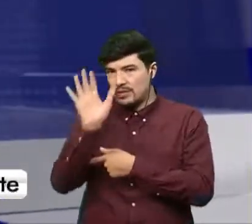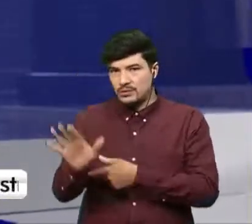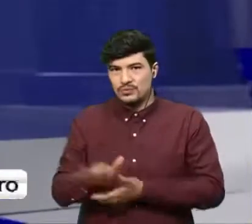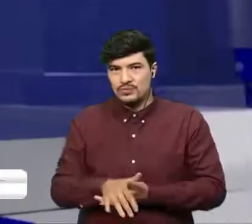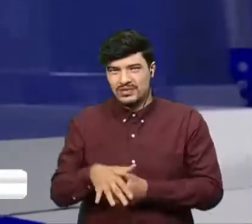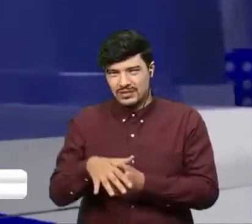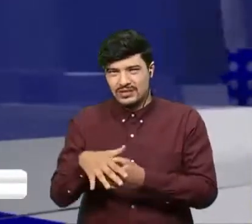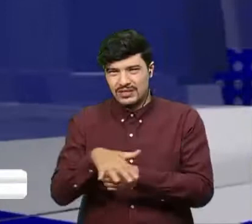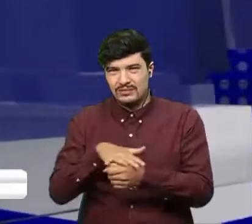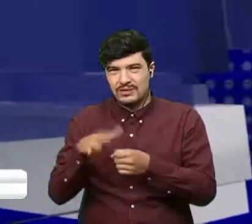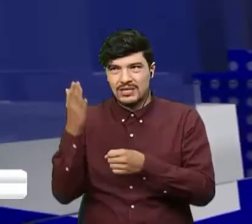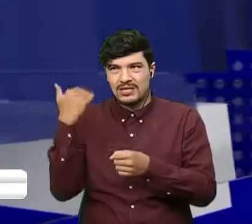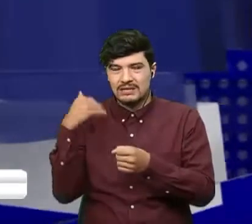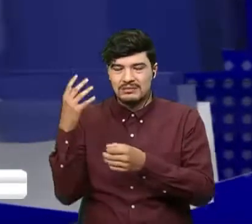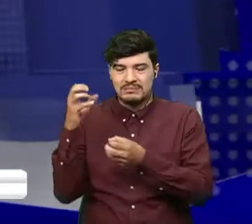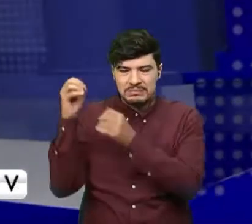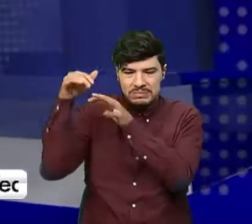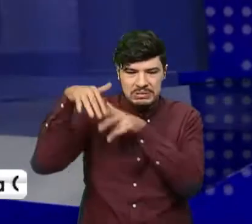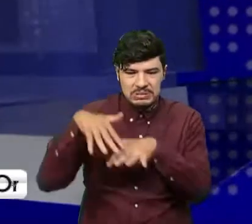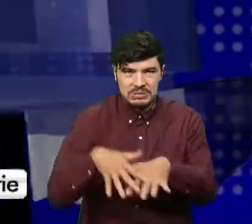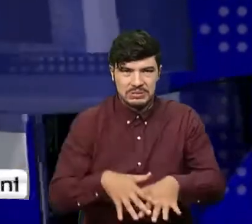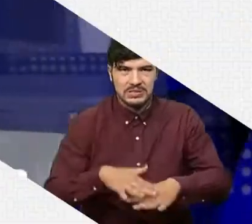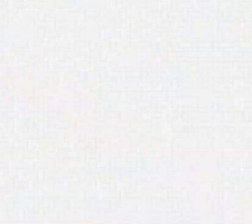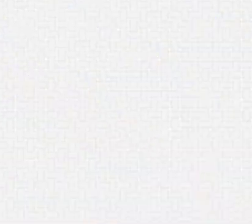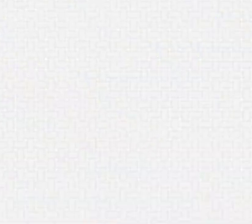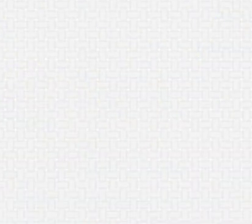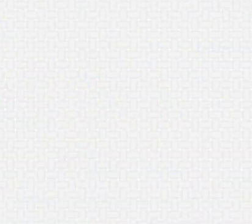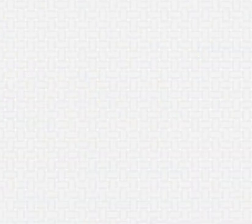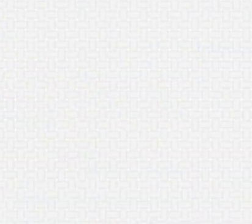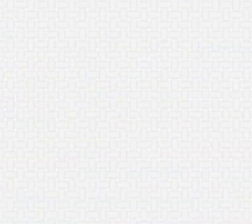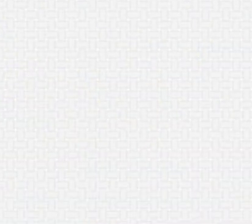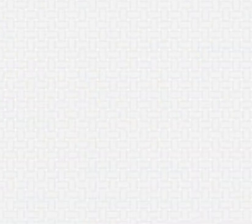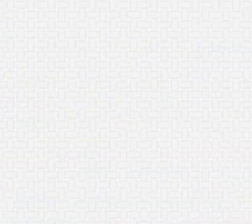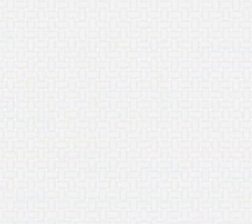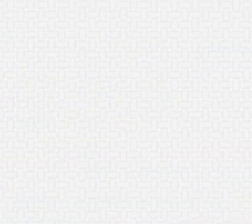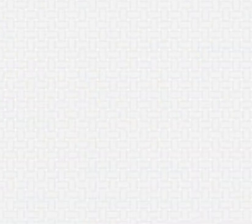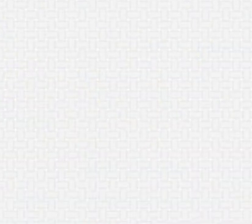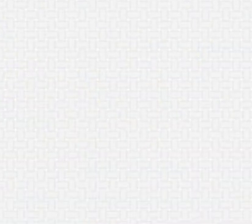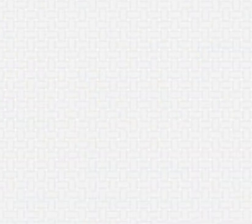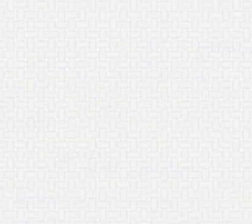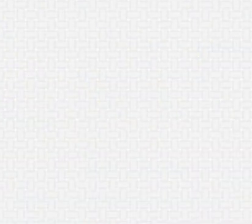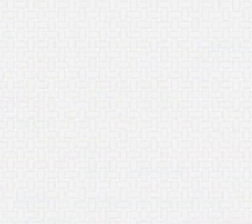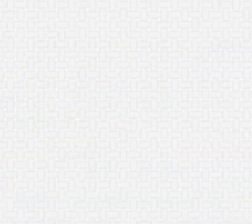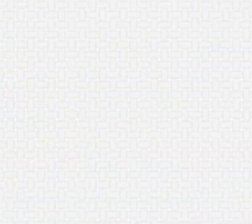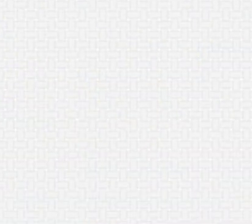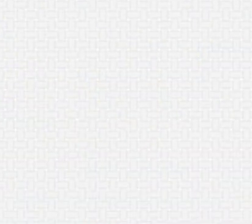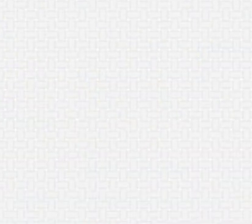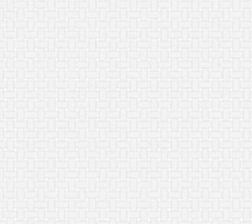Canaltro.com